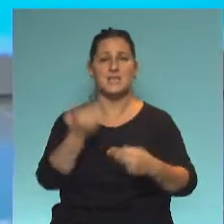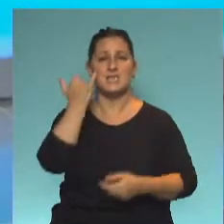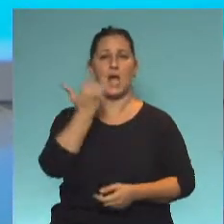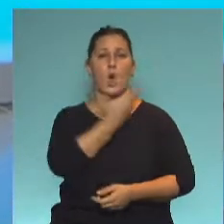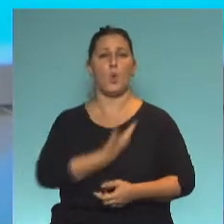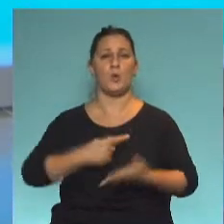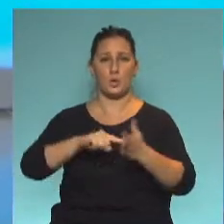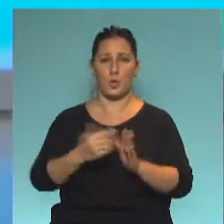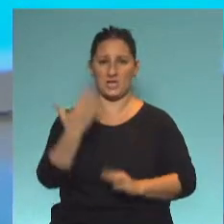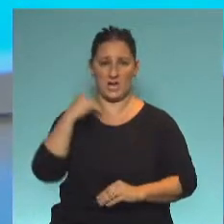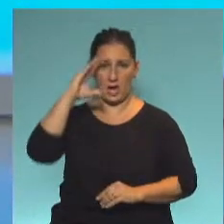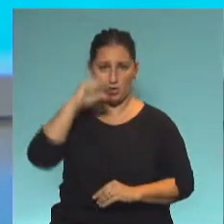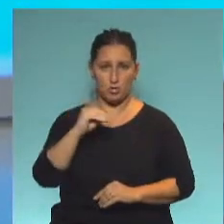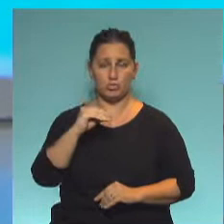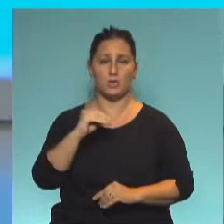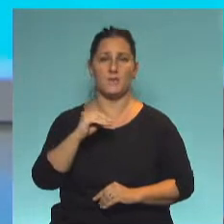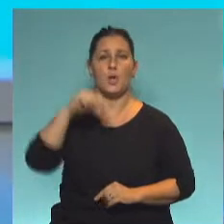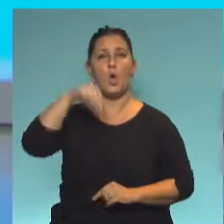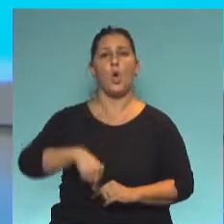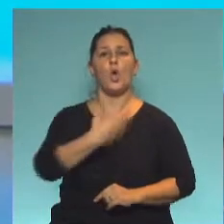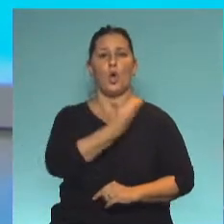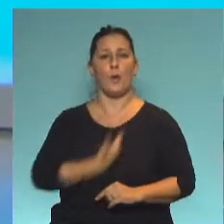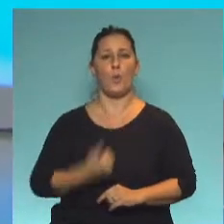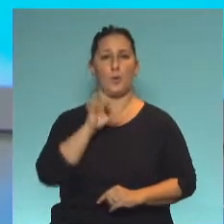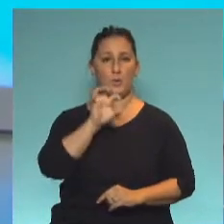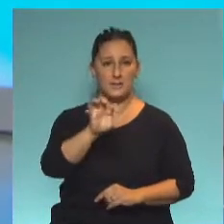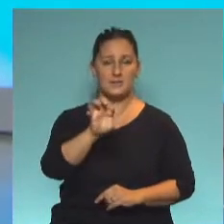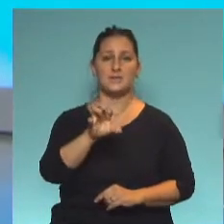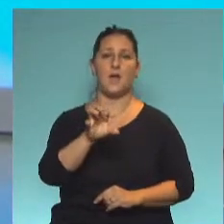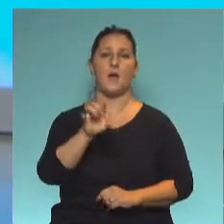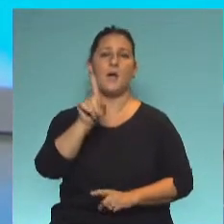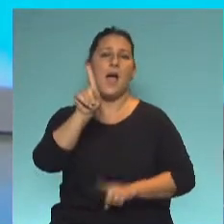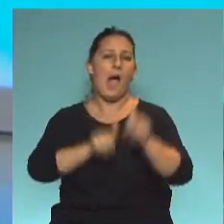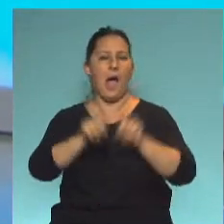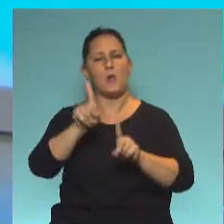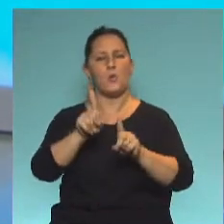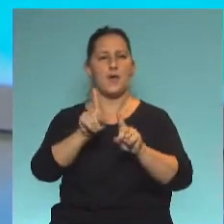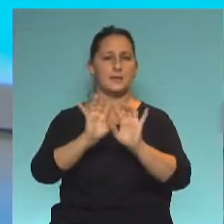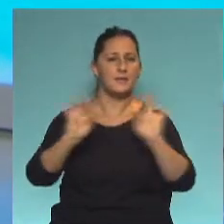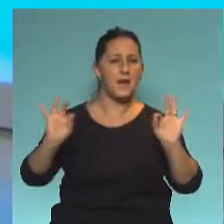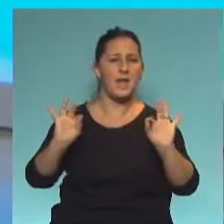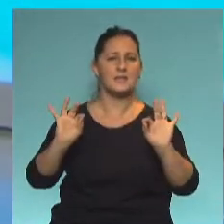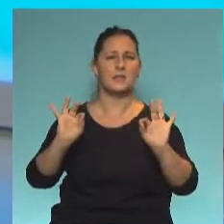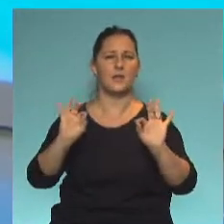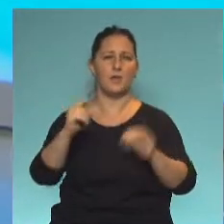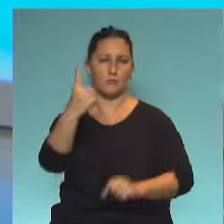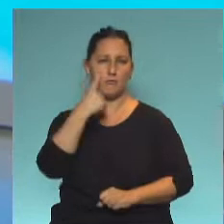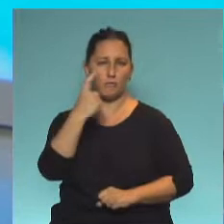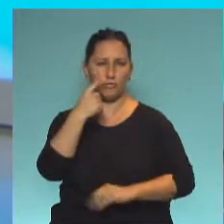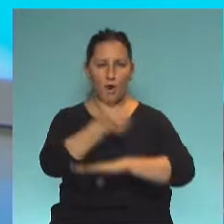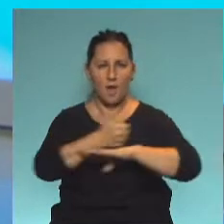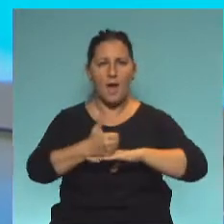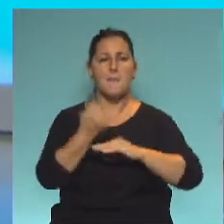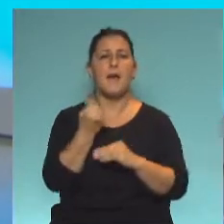de la ciudad anoche, hoy se pronuncia el gobernador de la provincia de Buenos Aires con algunas frases como de generar controles para impedir que